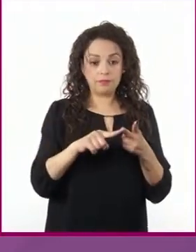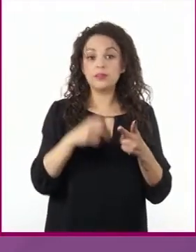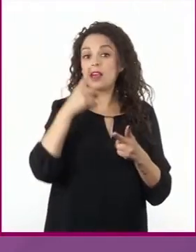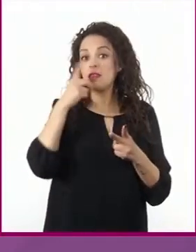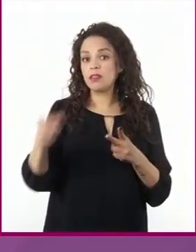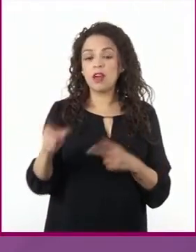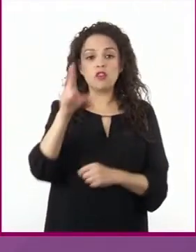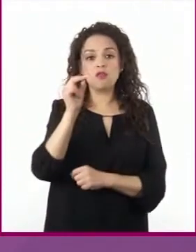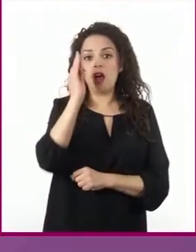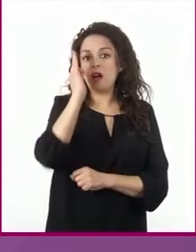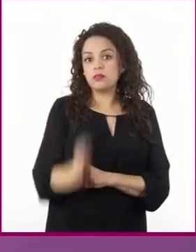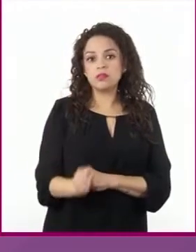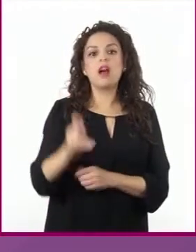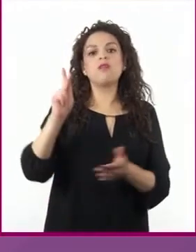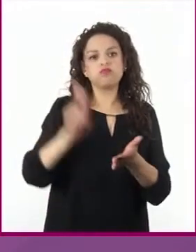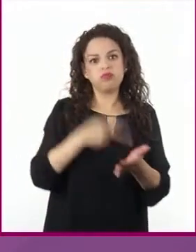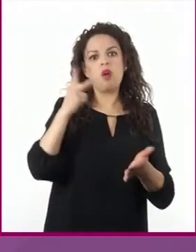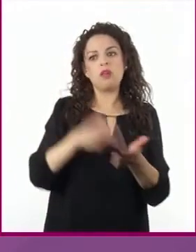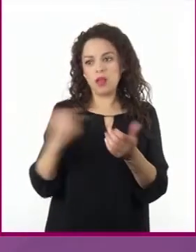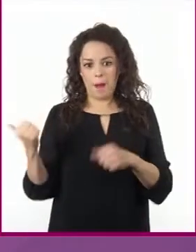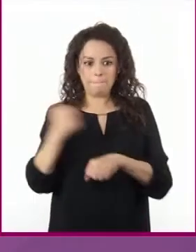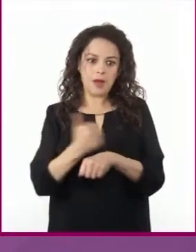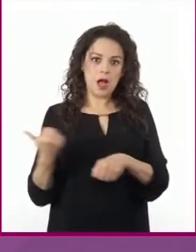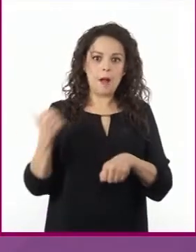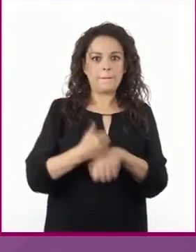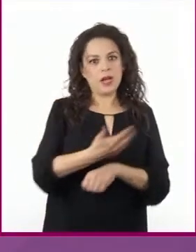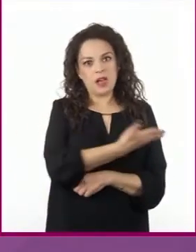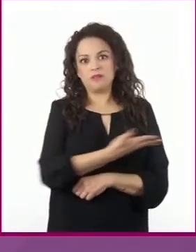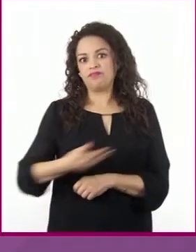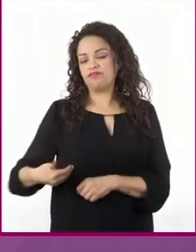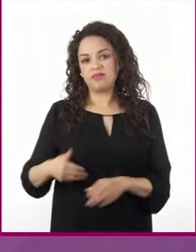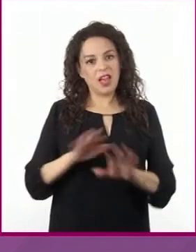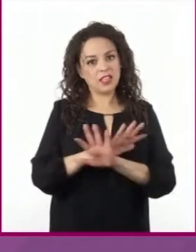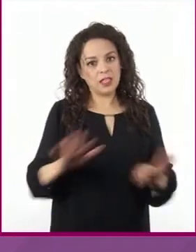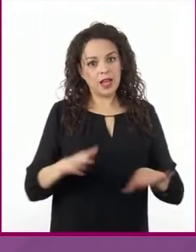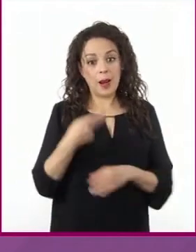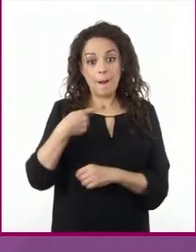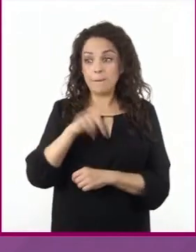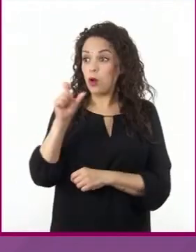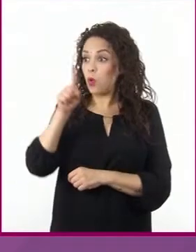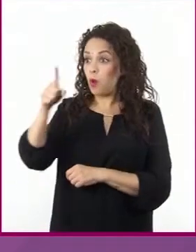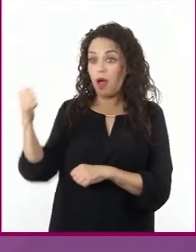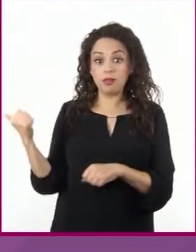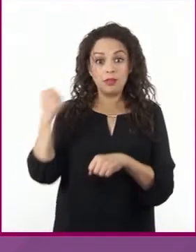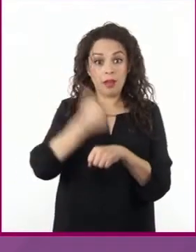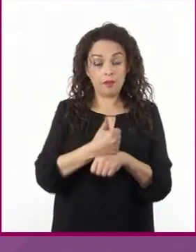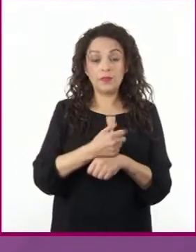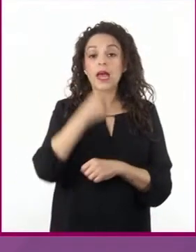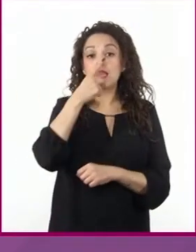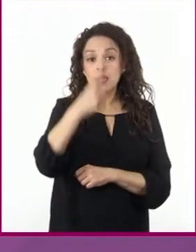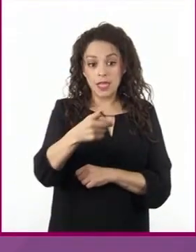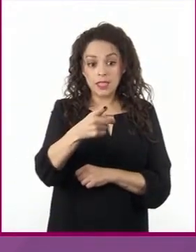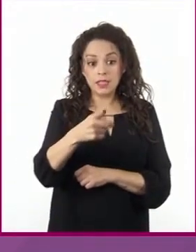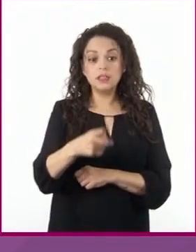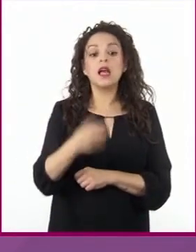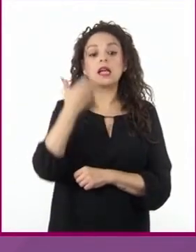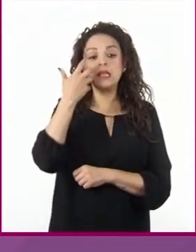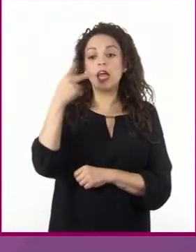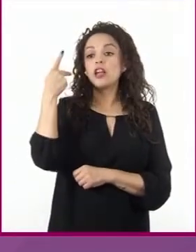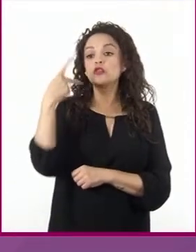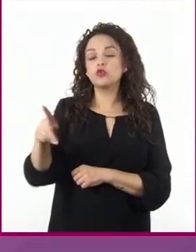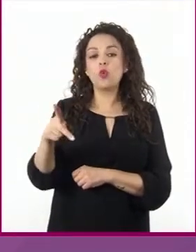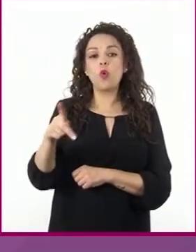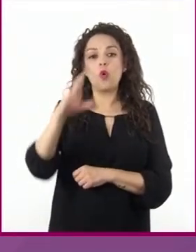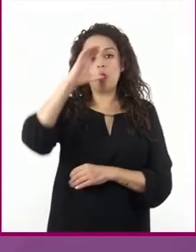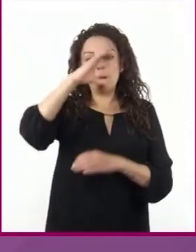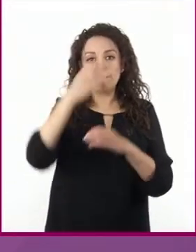antirreeleccionista. Luego de su primer periodo presidencial, Díaz se aseguró de que su sucesor fuera su compadre y